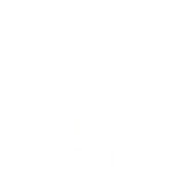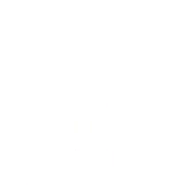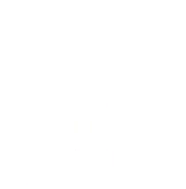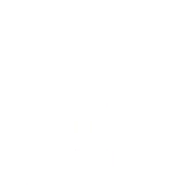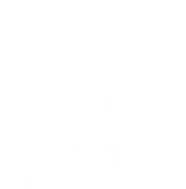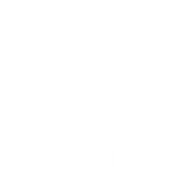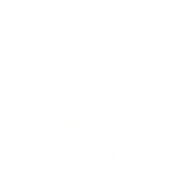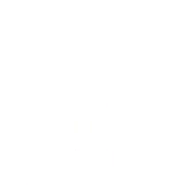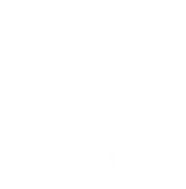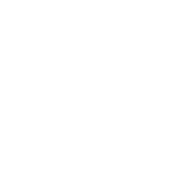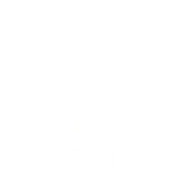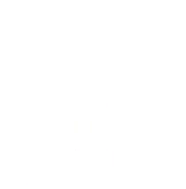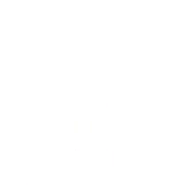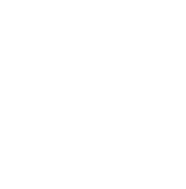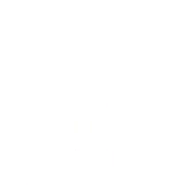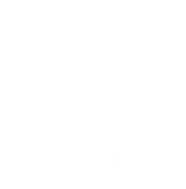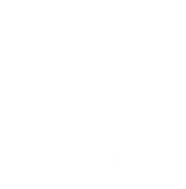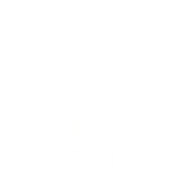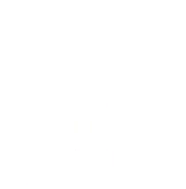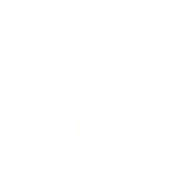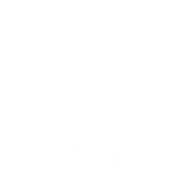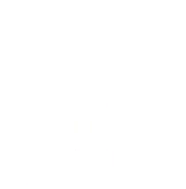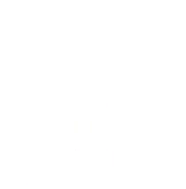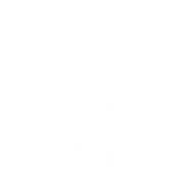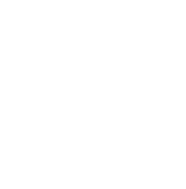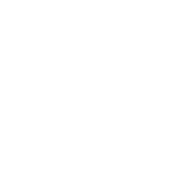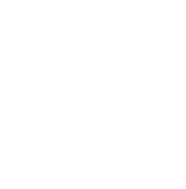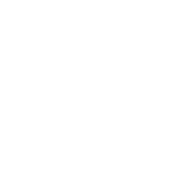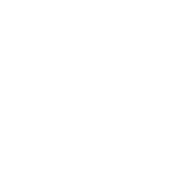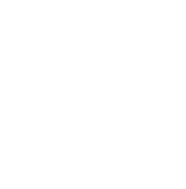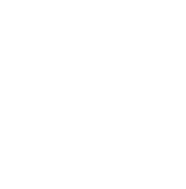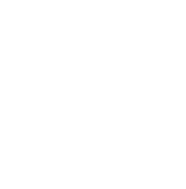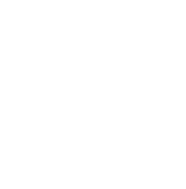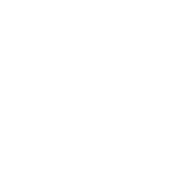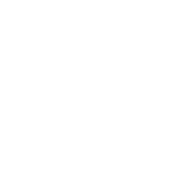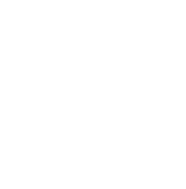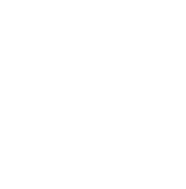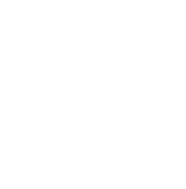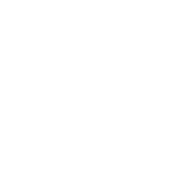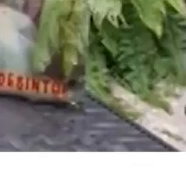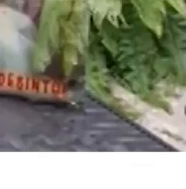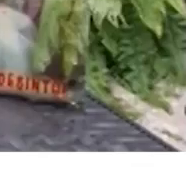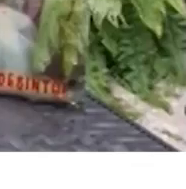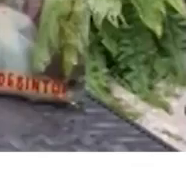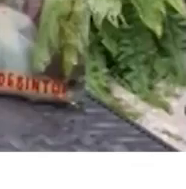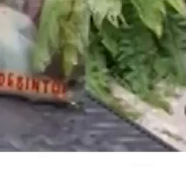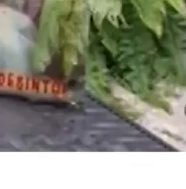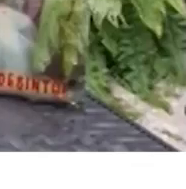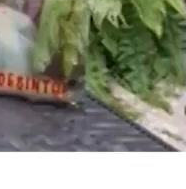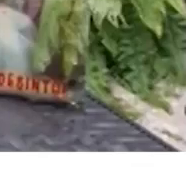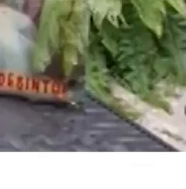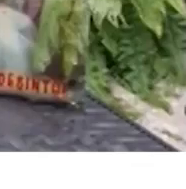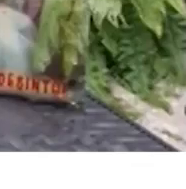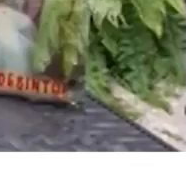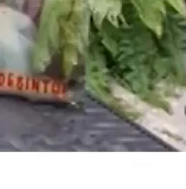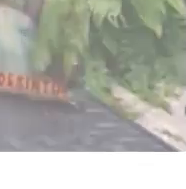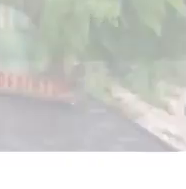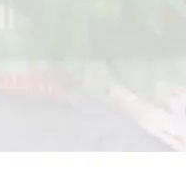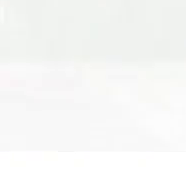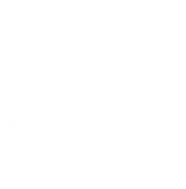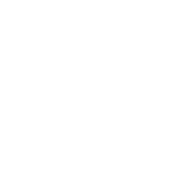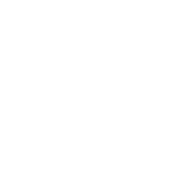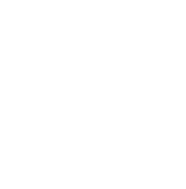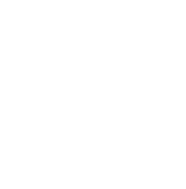288 31 86 323 288 31 86 medicamentos doctor rojas la